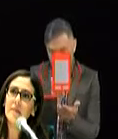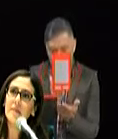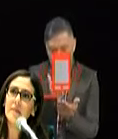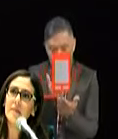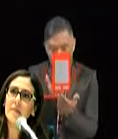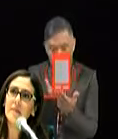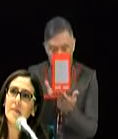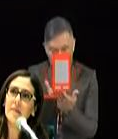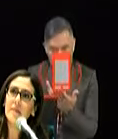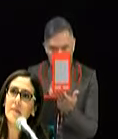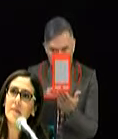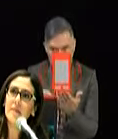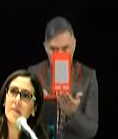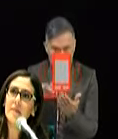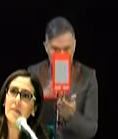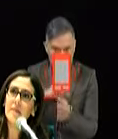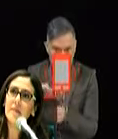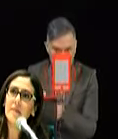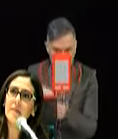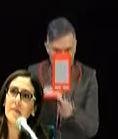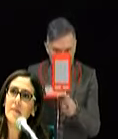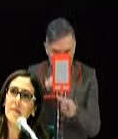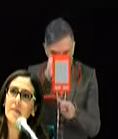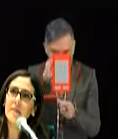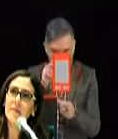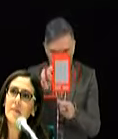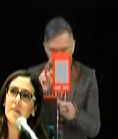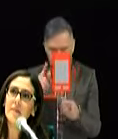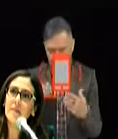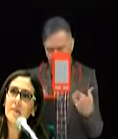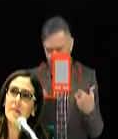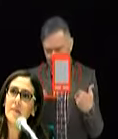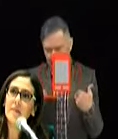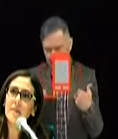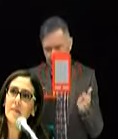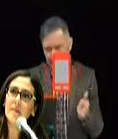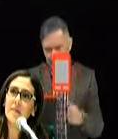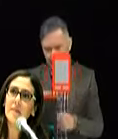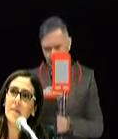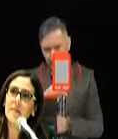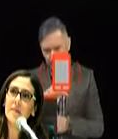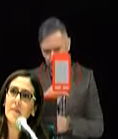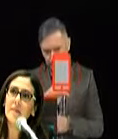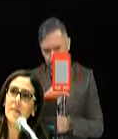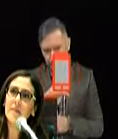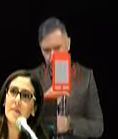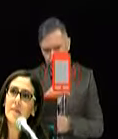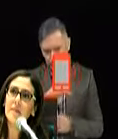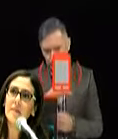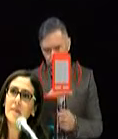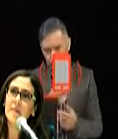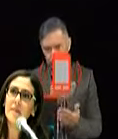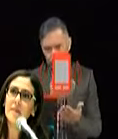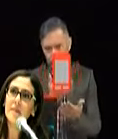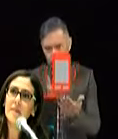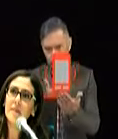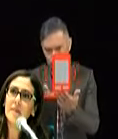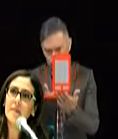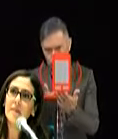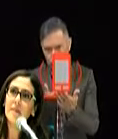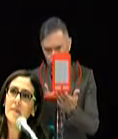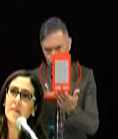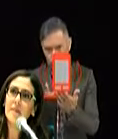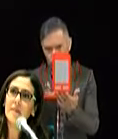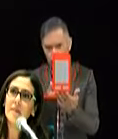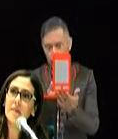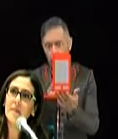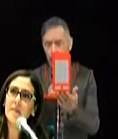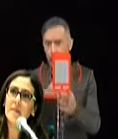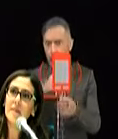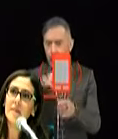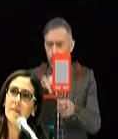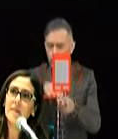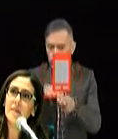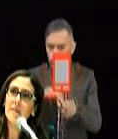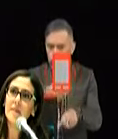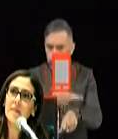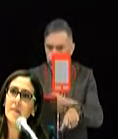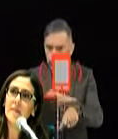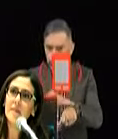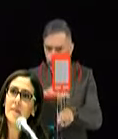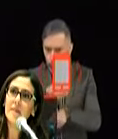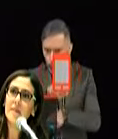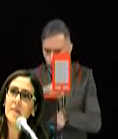Ahora, mire, yo confío en que la presidenta pueda generar estos trabajos de colegialidad. Hasta